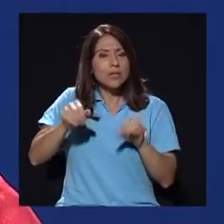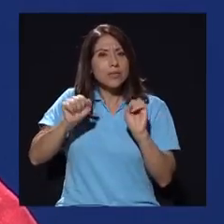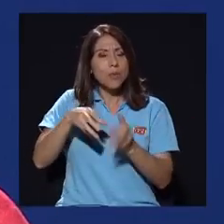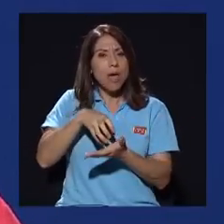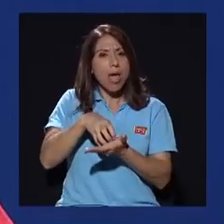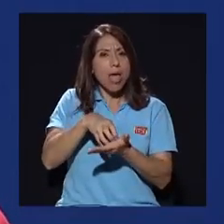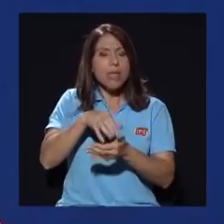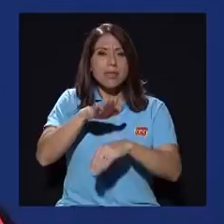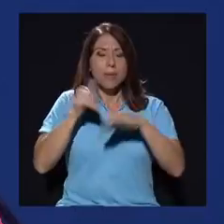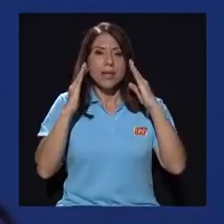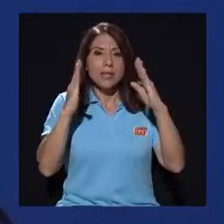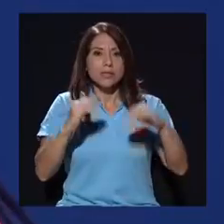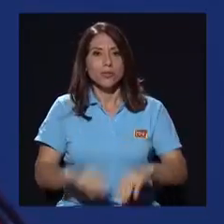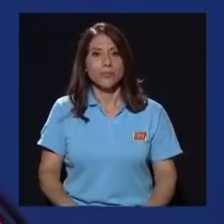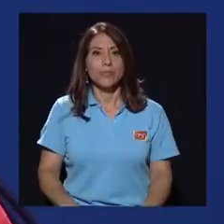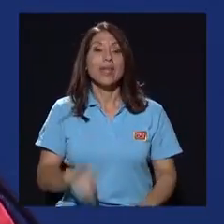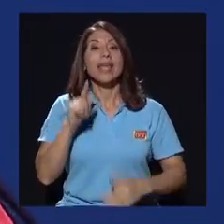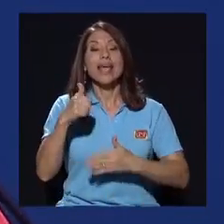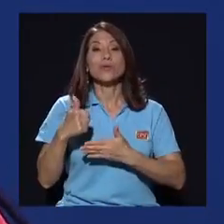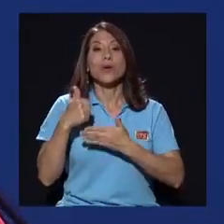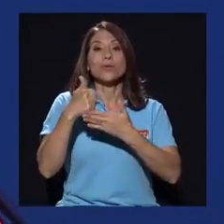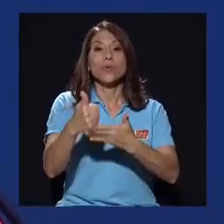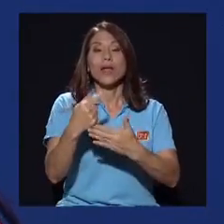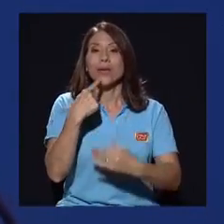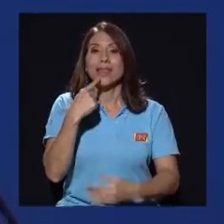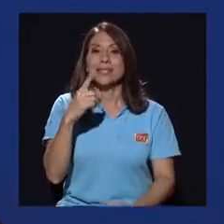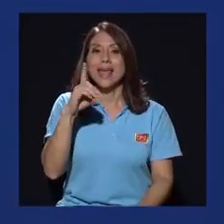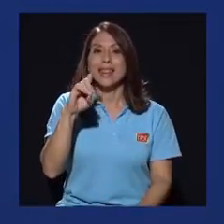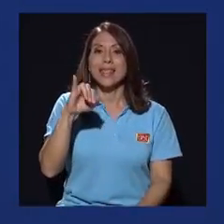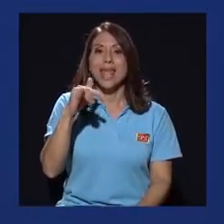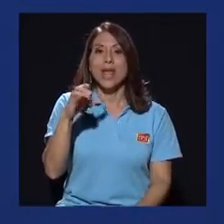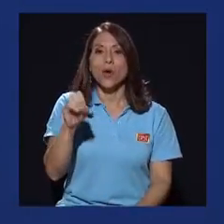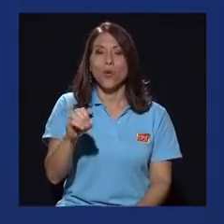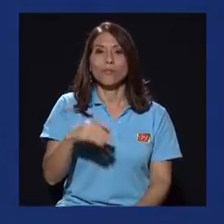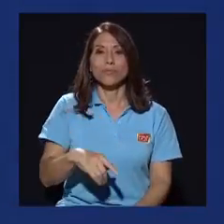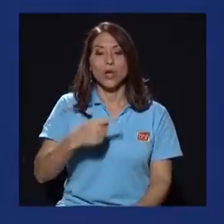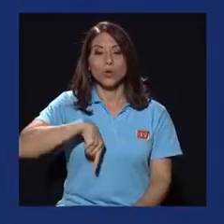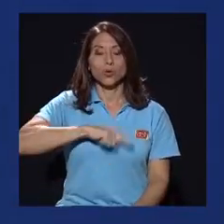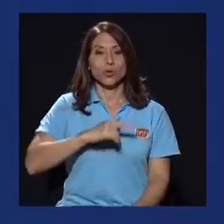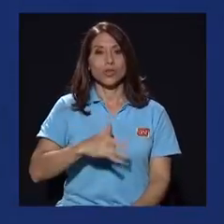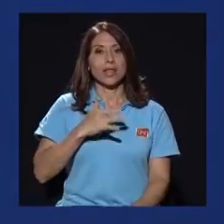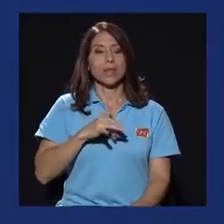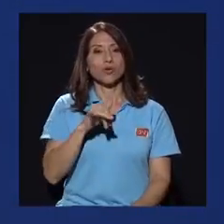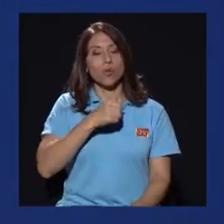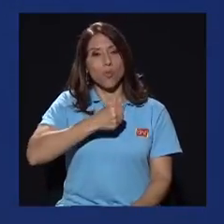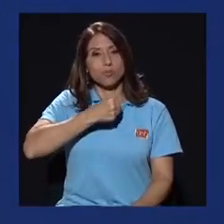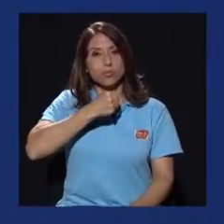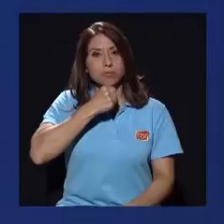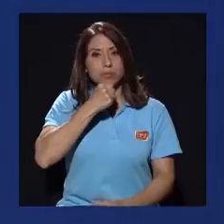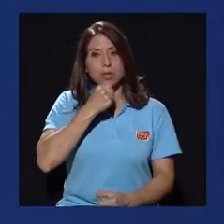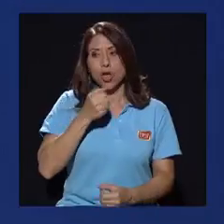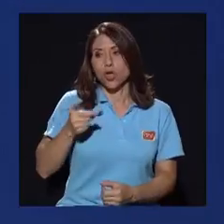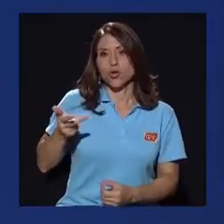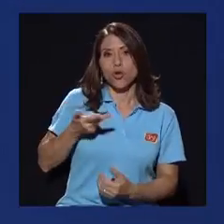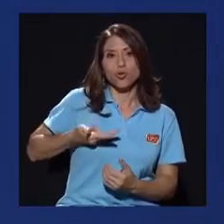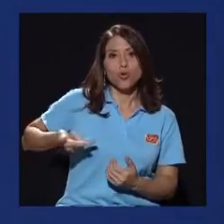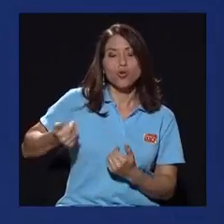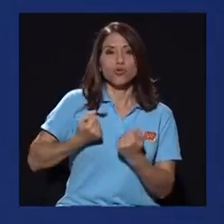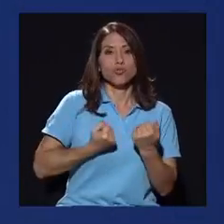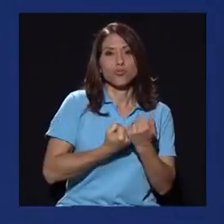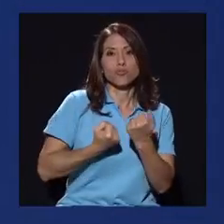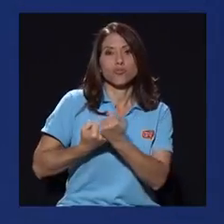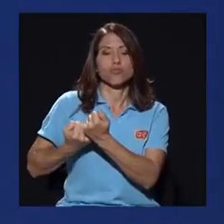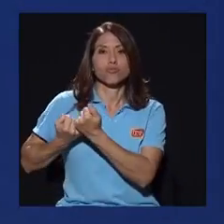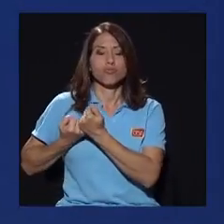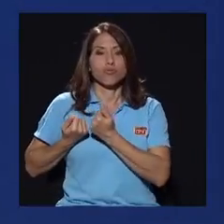la atención. Y creo que eso ayuda a lo que decía Diego, al sentirnos como prensa acuerpados entre nosotros